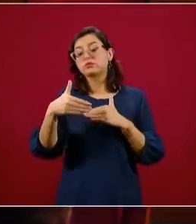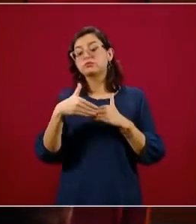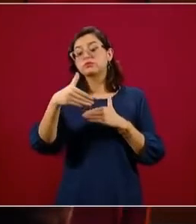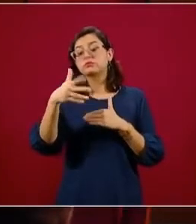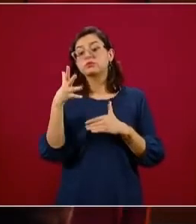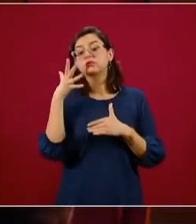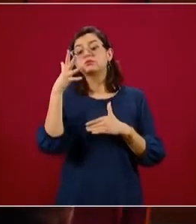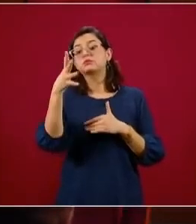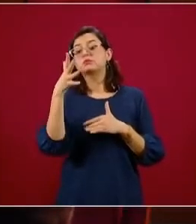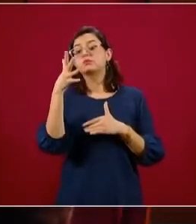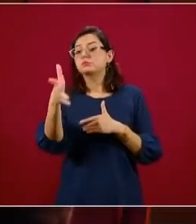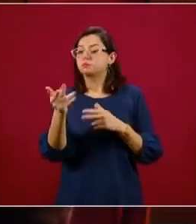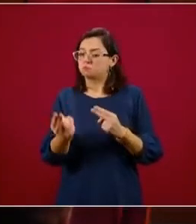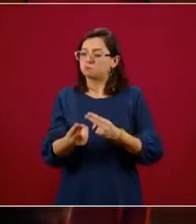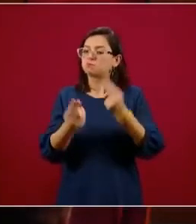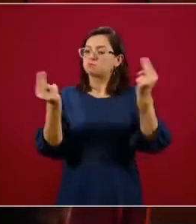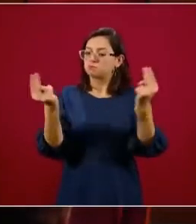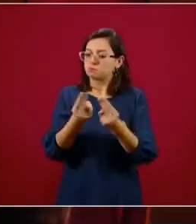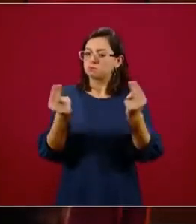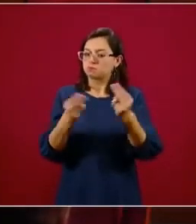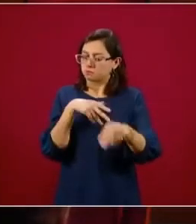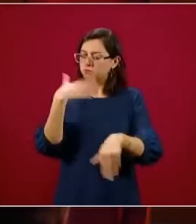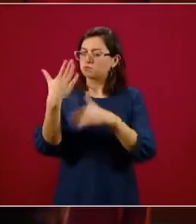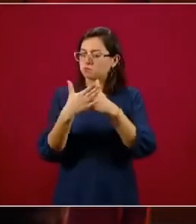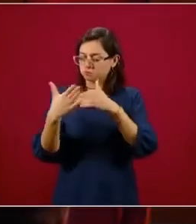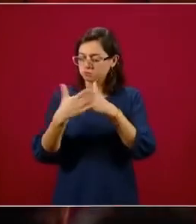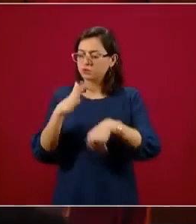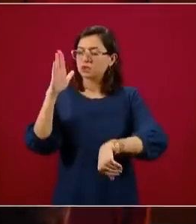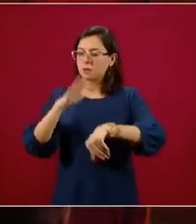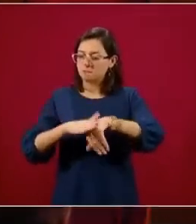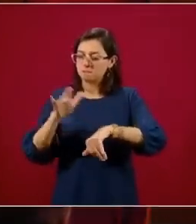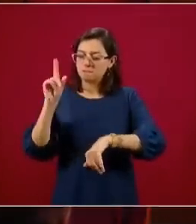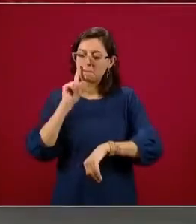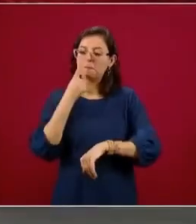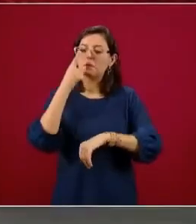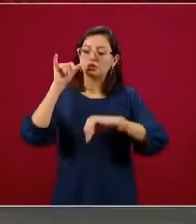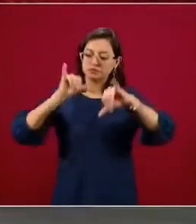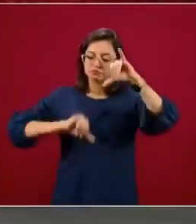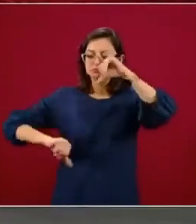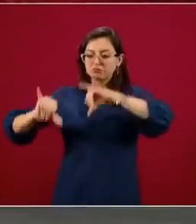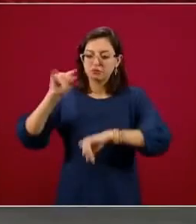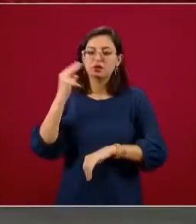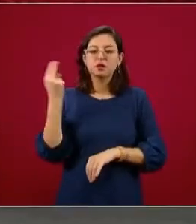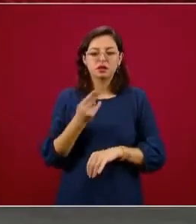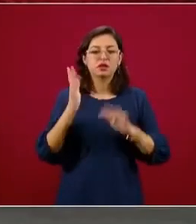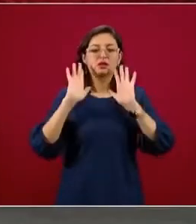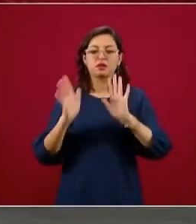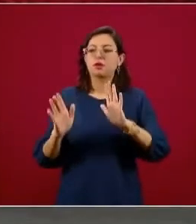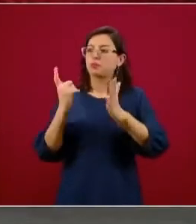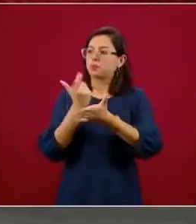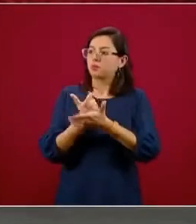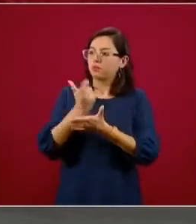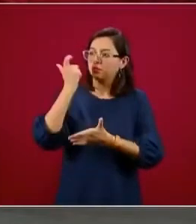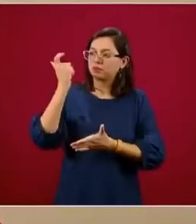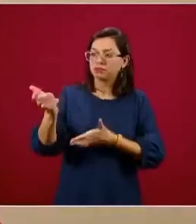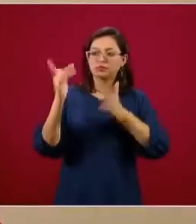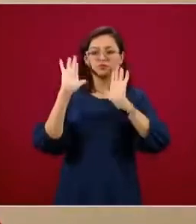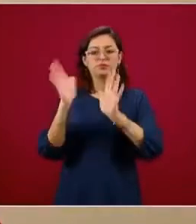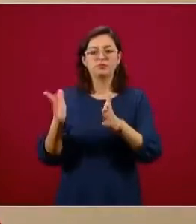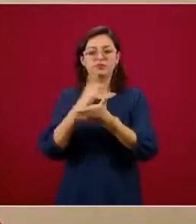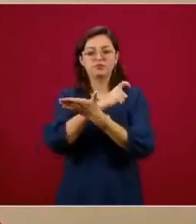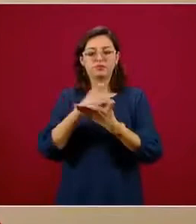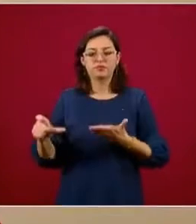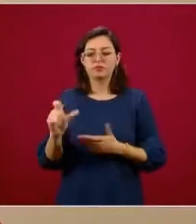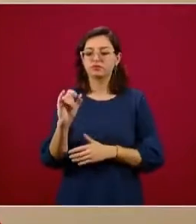la necesidad que se va a tener en las siguientes semanas. Se realizó ya la compra, ya están pagadas y esto es con el apoyo y el financiamiento